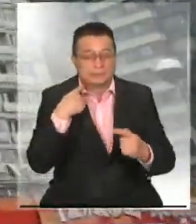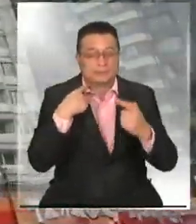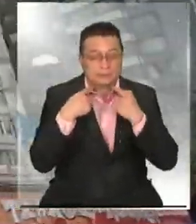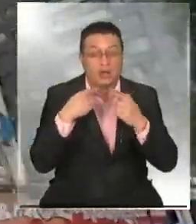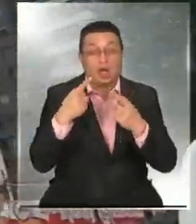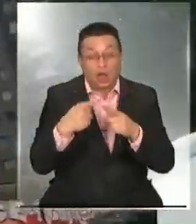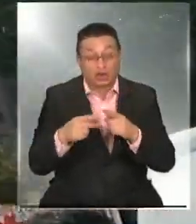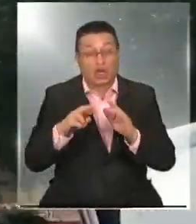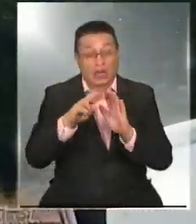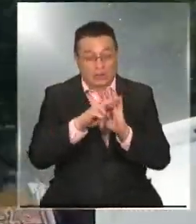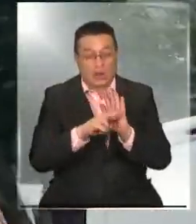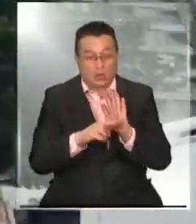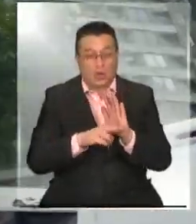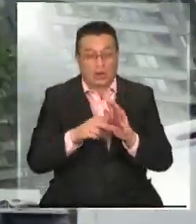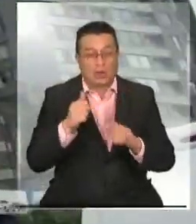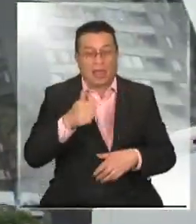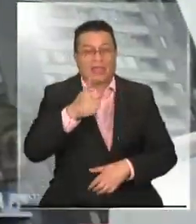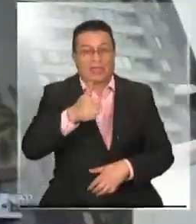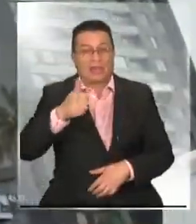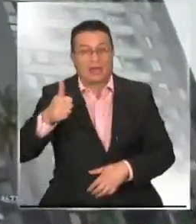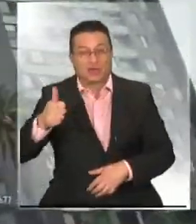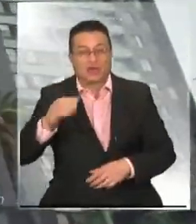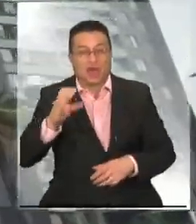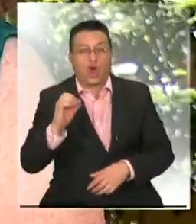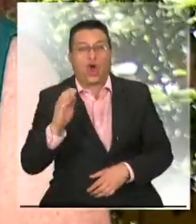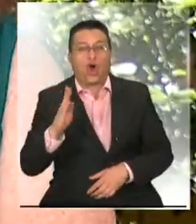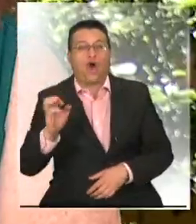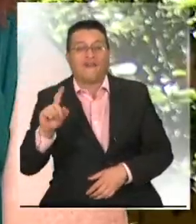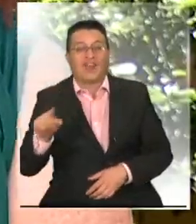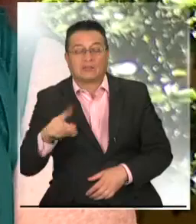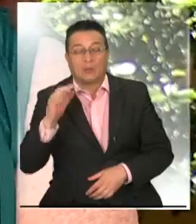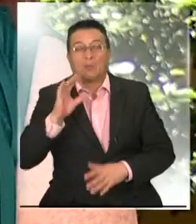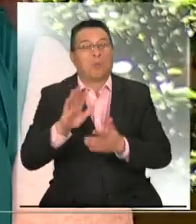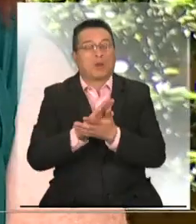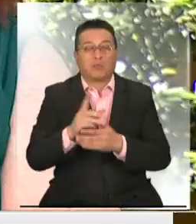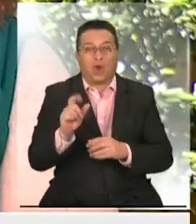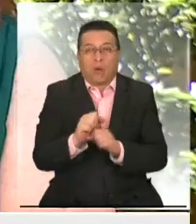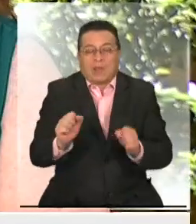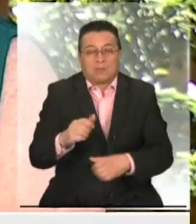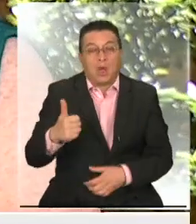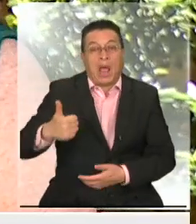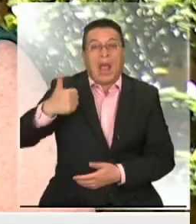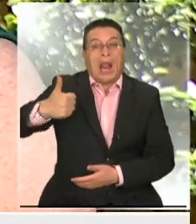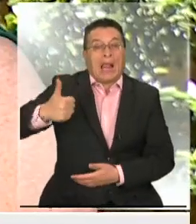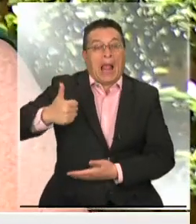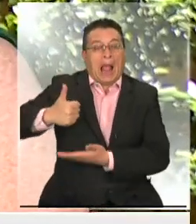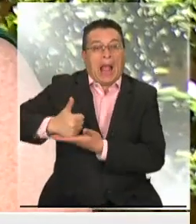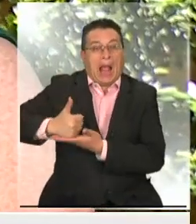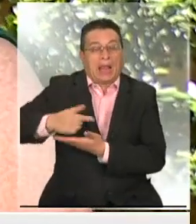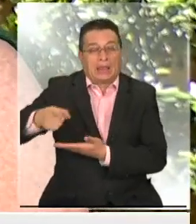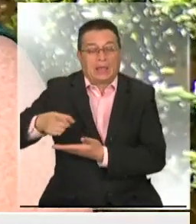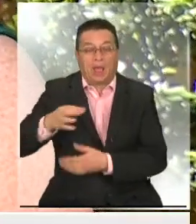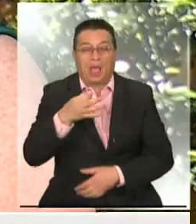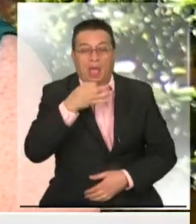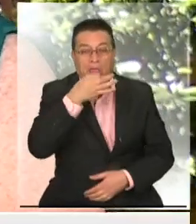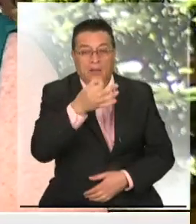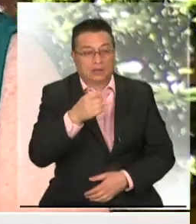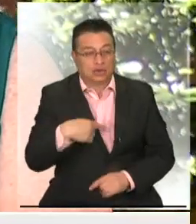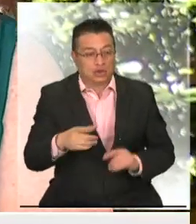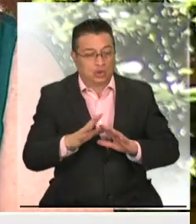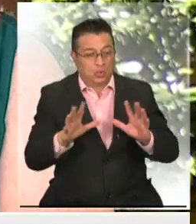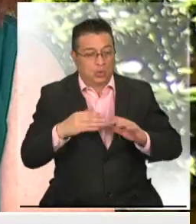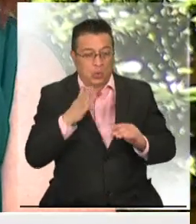es regular el rol de los directores y directoras de obra. No puede ser que un alcalde se diga que no tiene